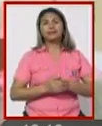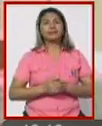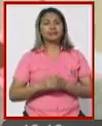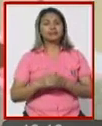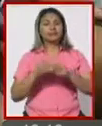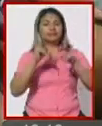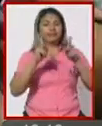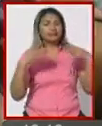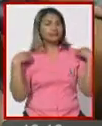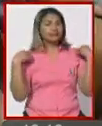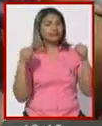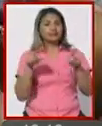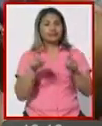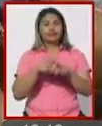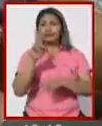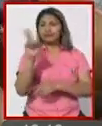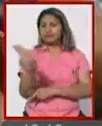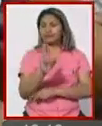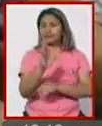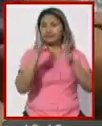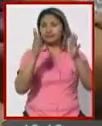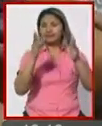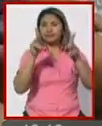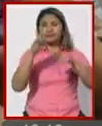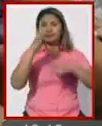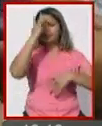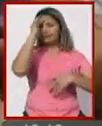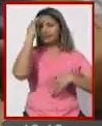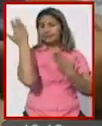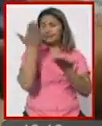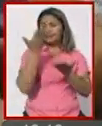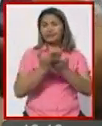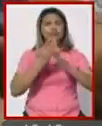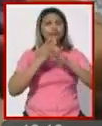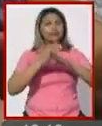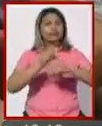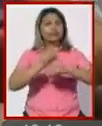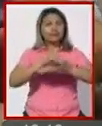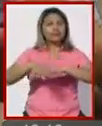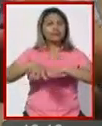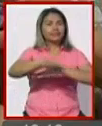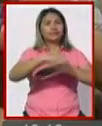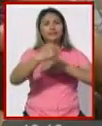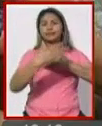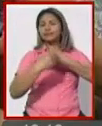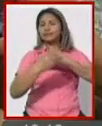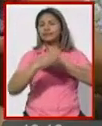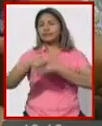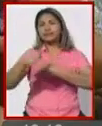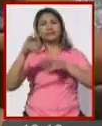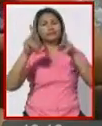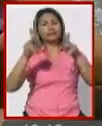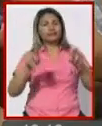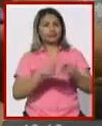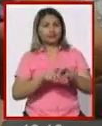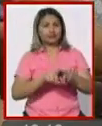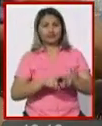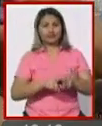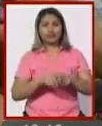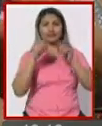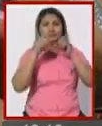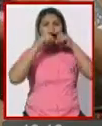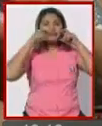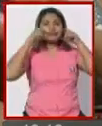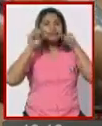salud, así como también de los usuarios, de los pacientes que llegan para evitar el contagio a otras personas. Estamos hablando de los